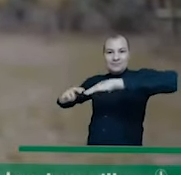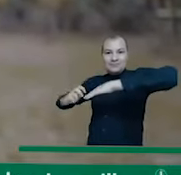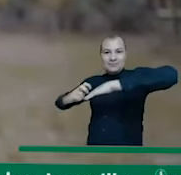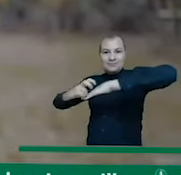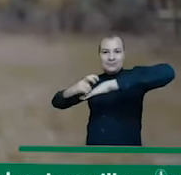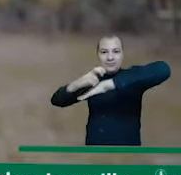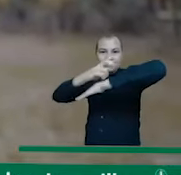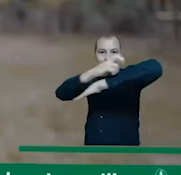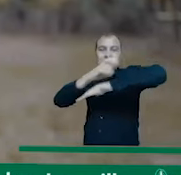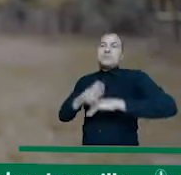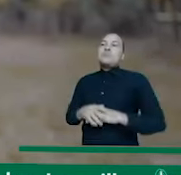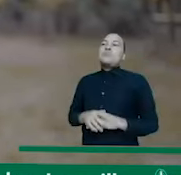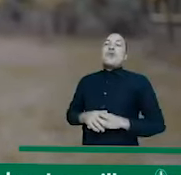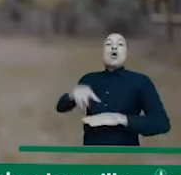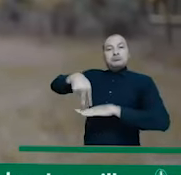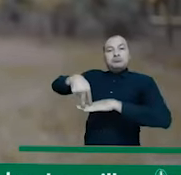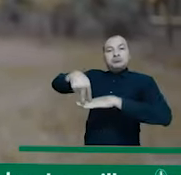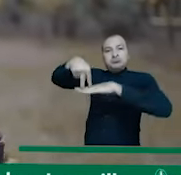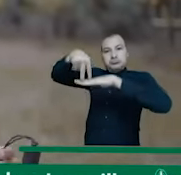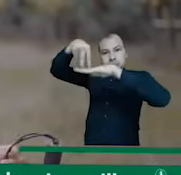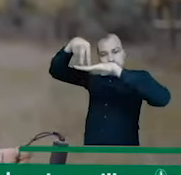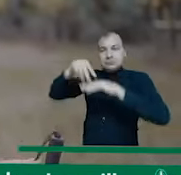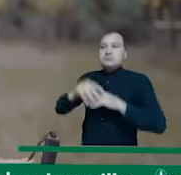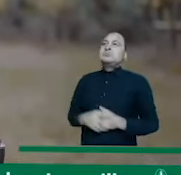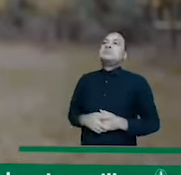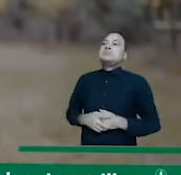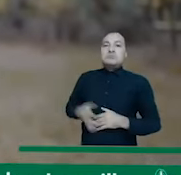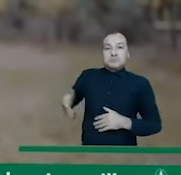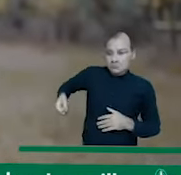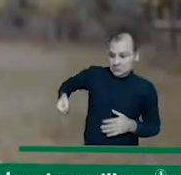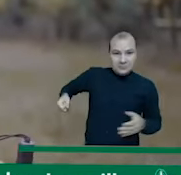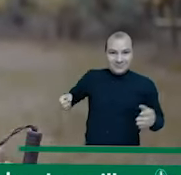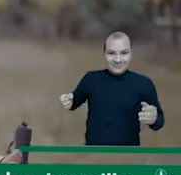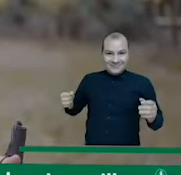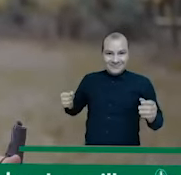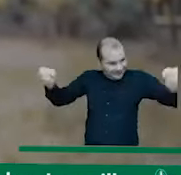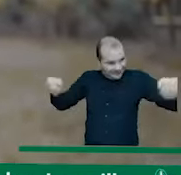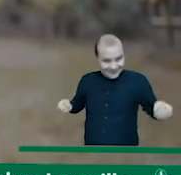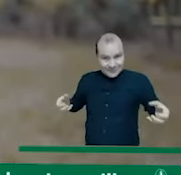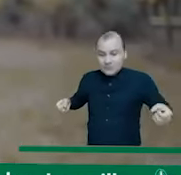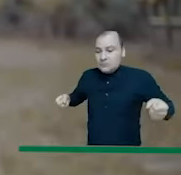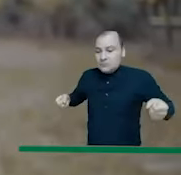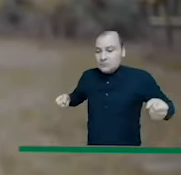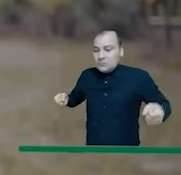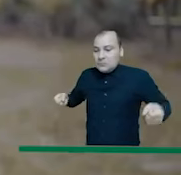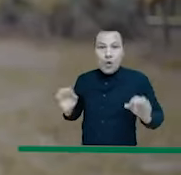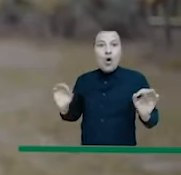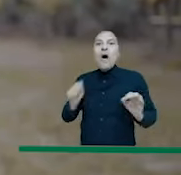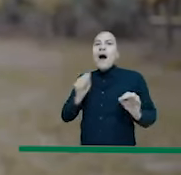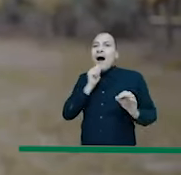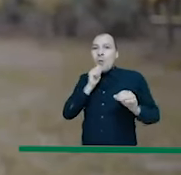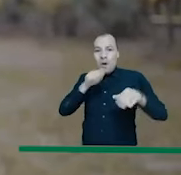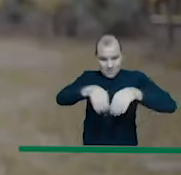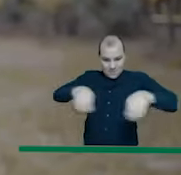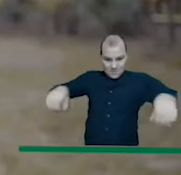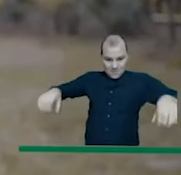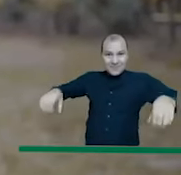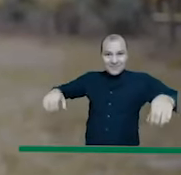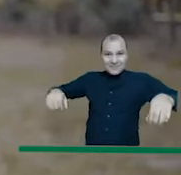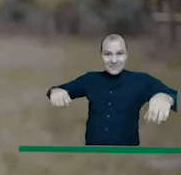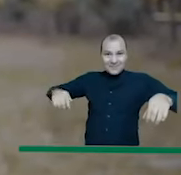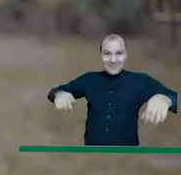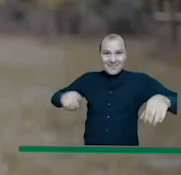piensa cuando se van a hacer obras nuevas en que tengan rampa, en que tengan la posibilidad de ascensor, que tengan un ascensor